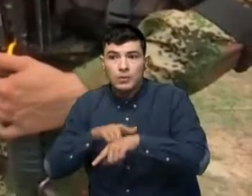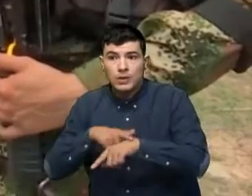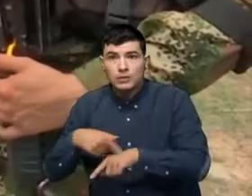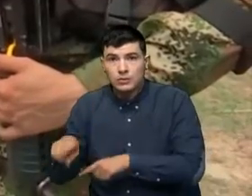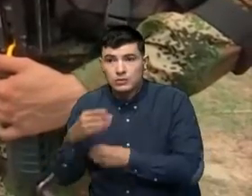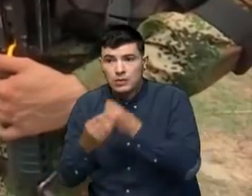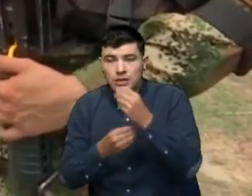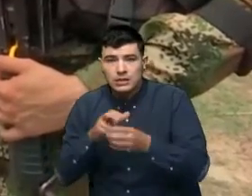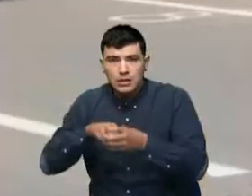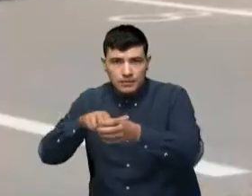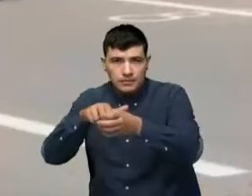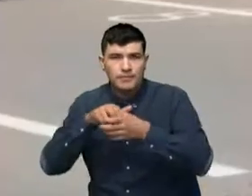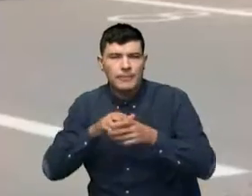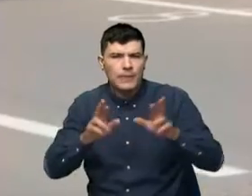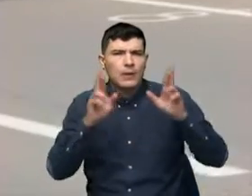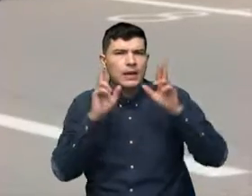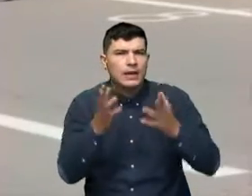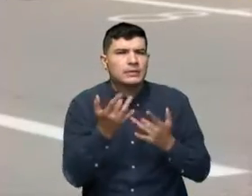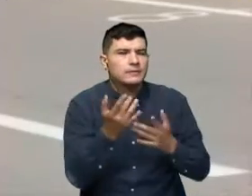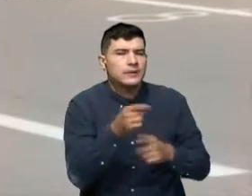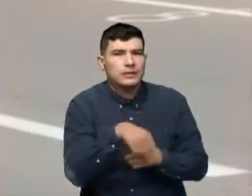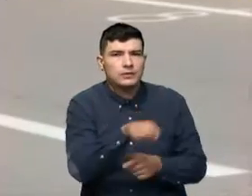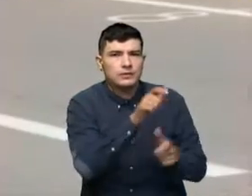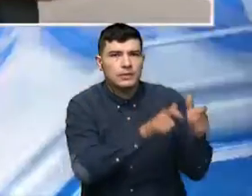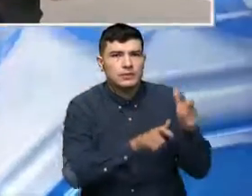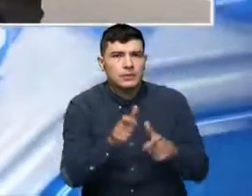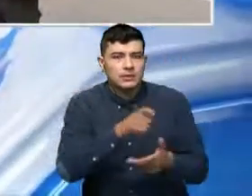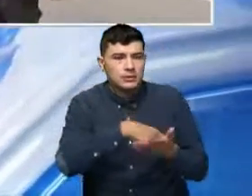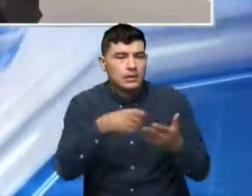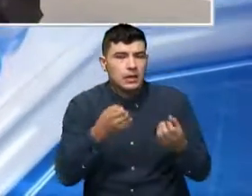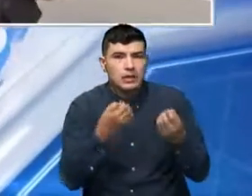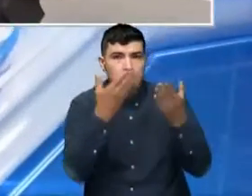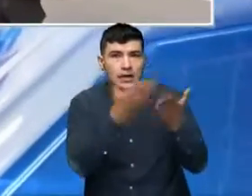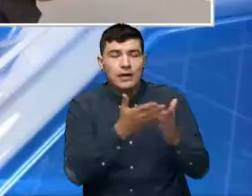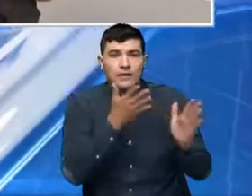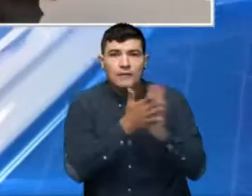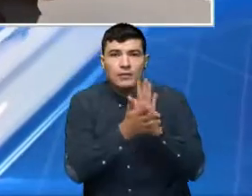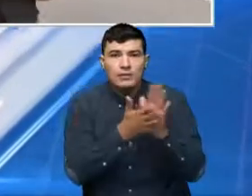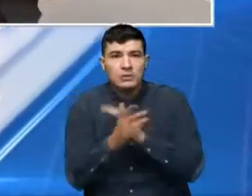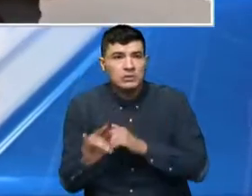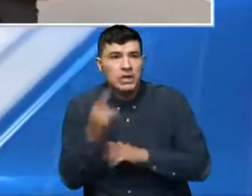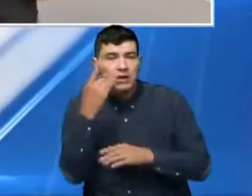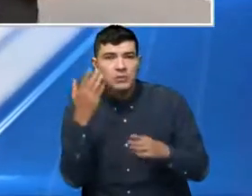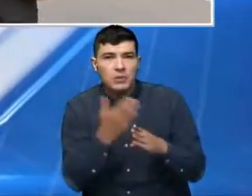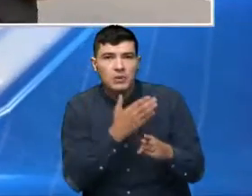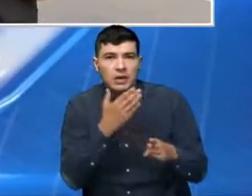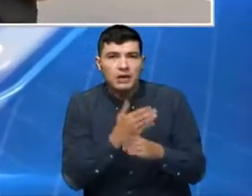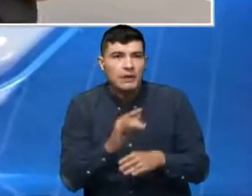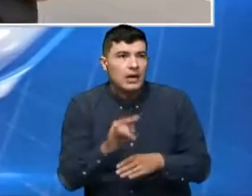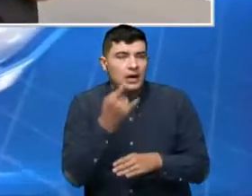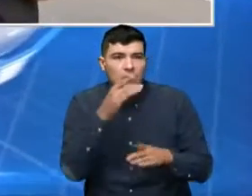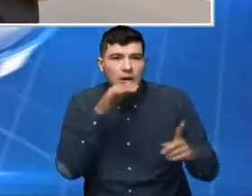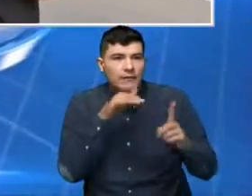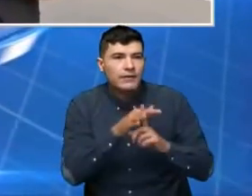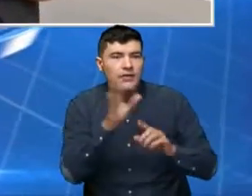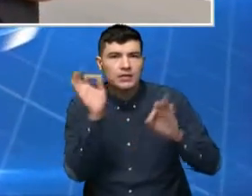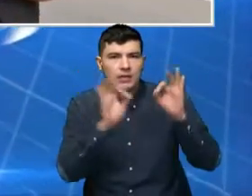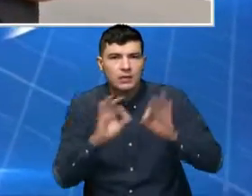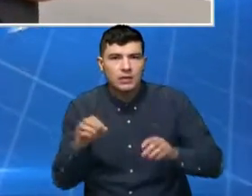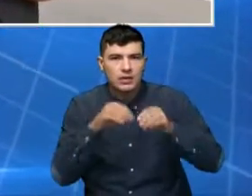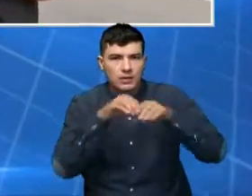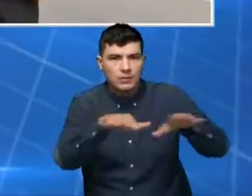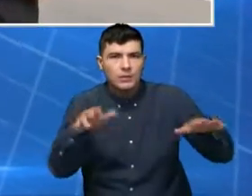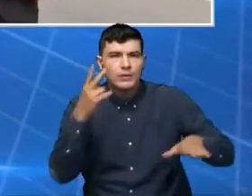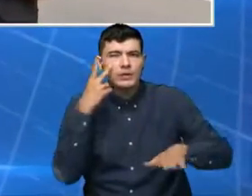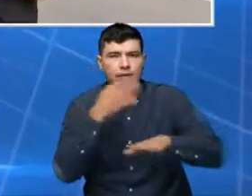traslado. Se espera que también los conductores ofrezcan información si se llega a presentar alguna alteración de orden público.